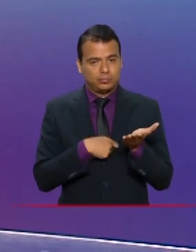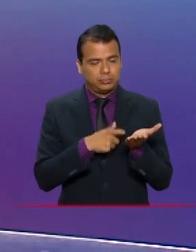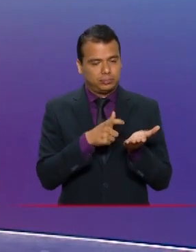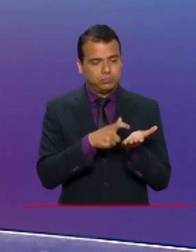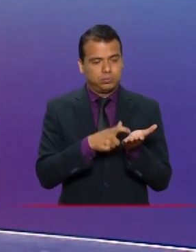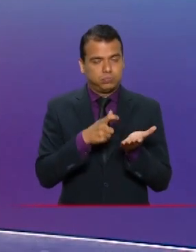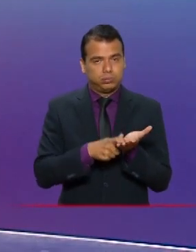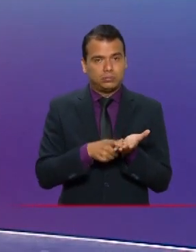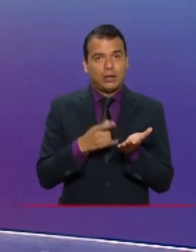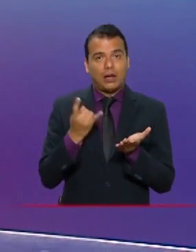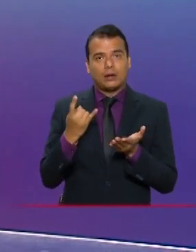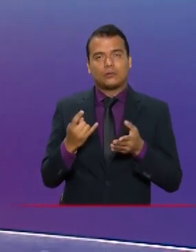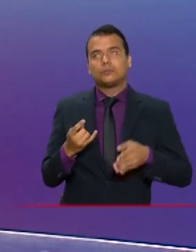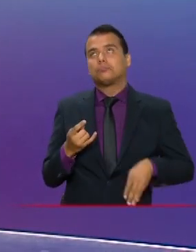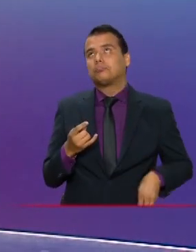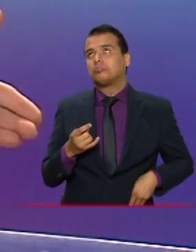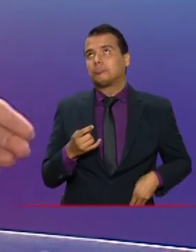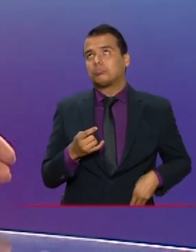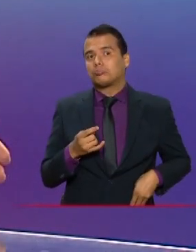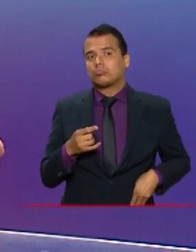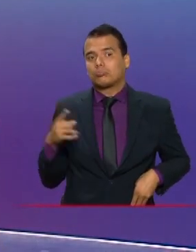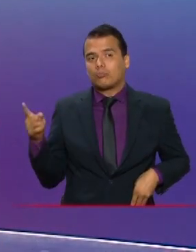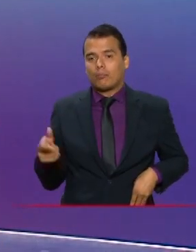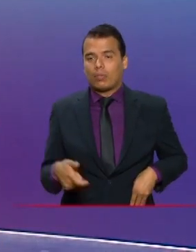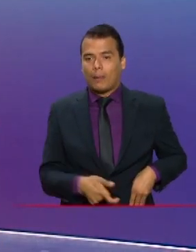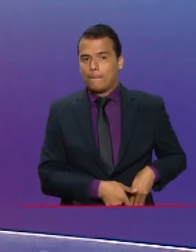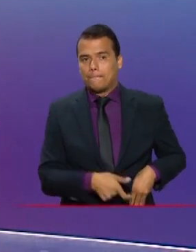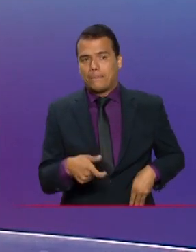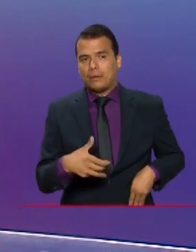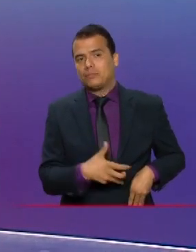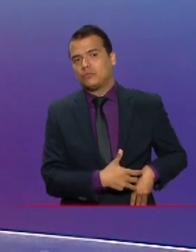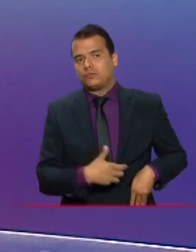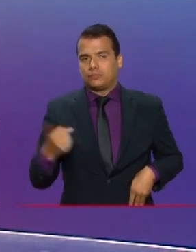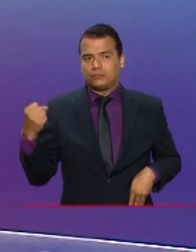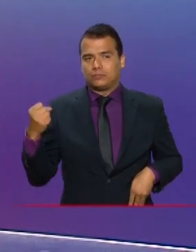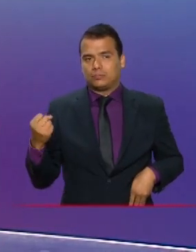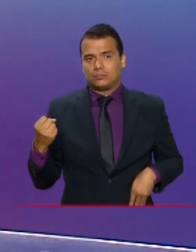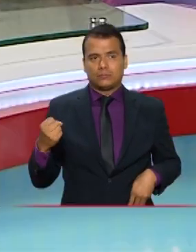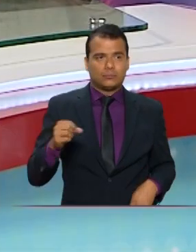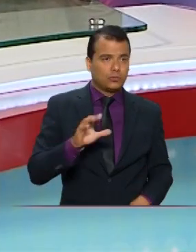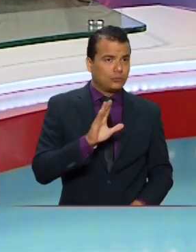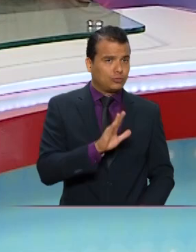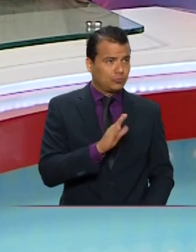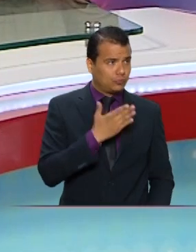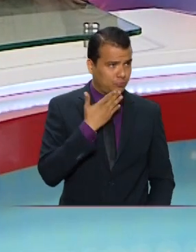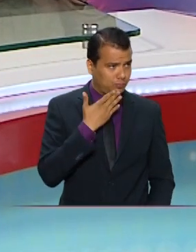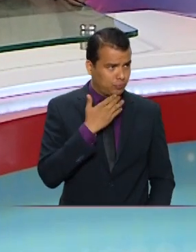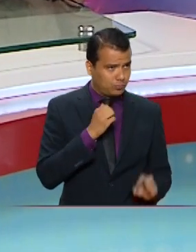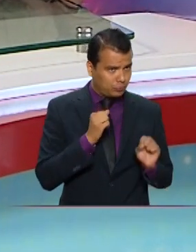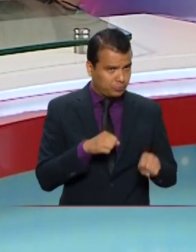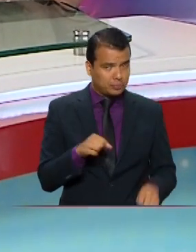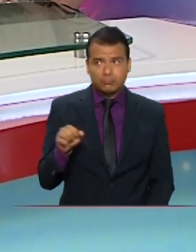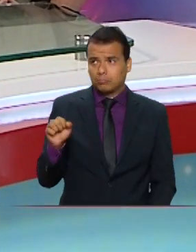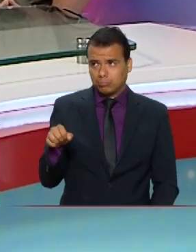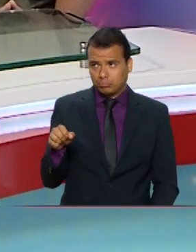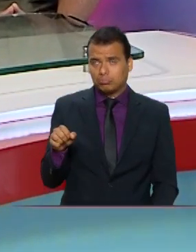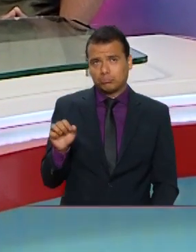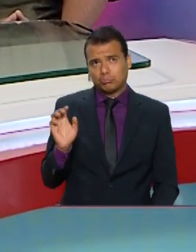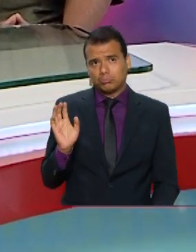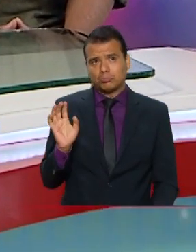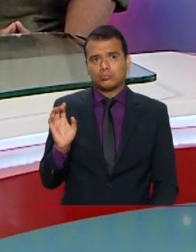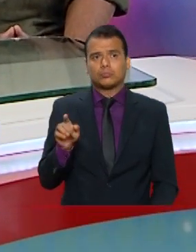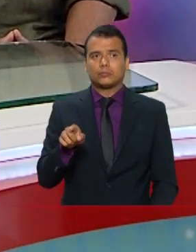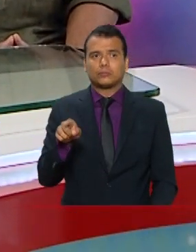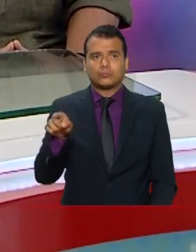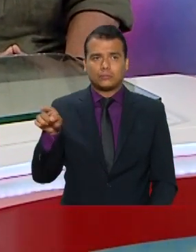bus y le acerquen un datáfono y le saquen plata mientras uno la guarda en la billetera. Sí, y de hecho se han presentado casos de